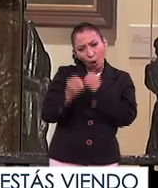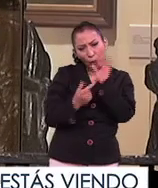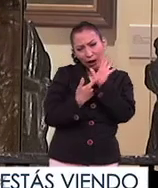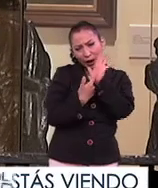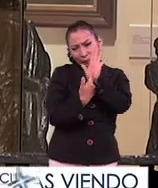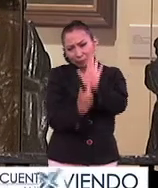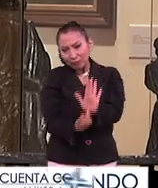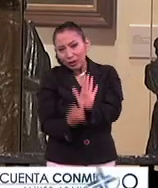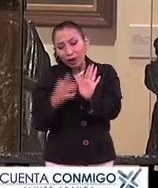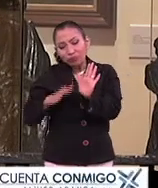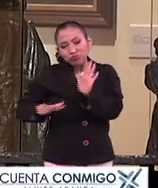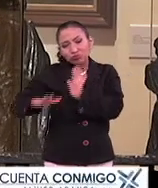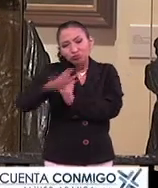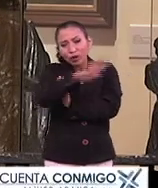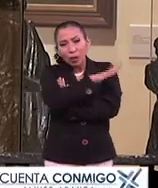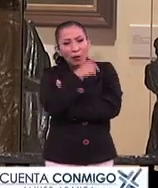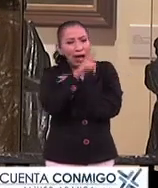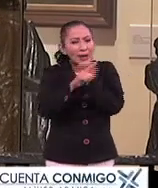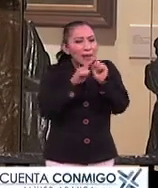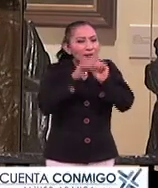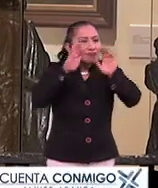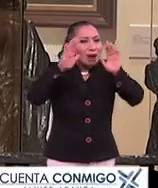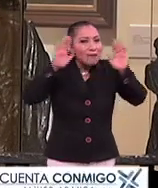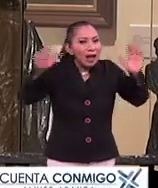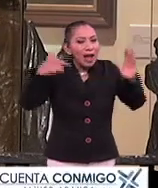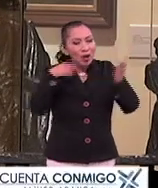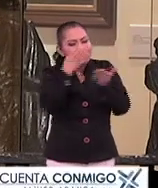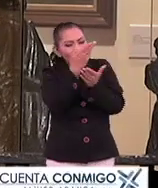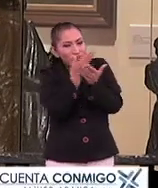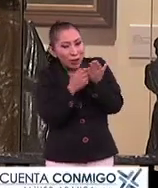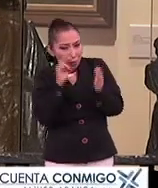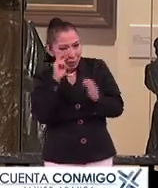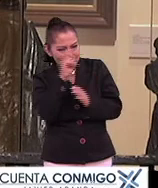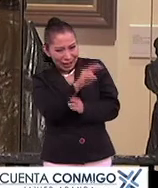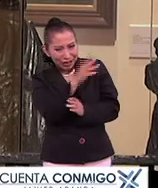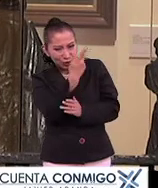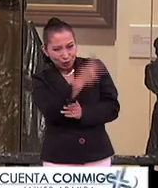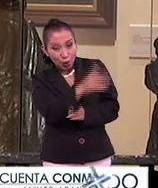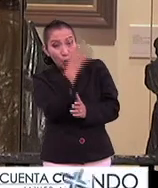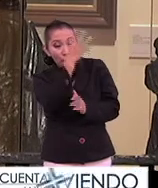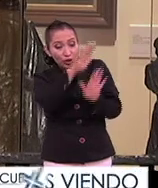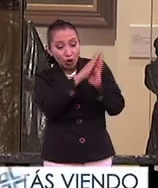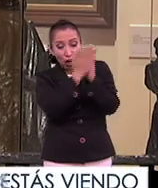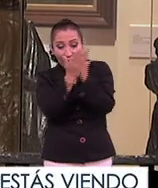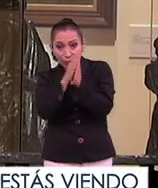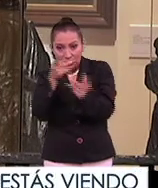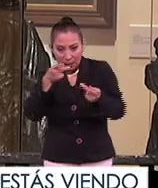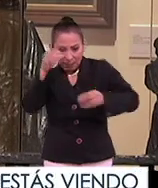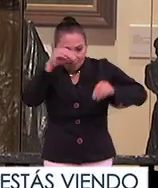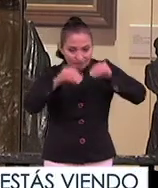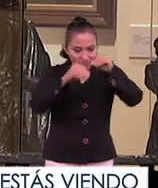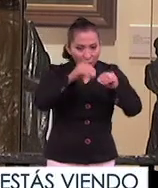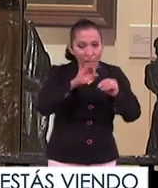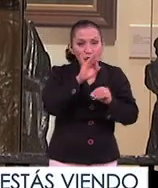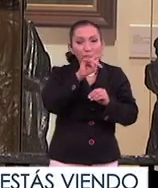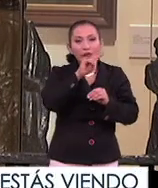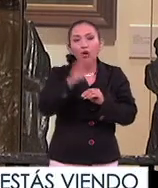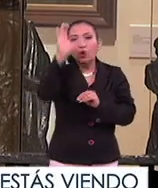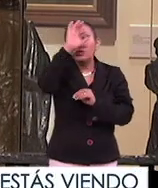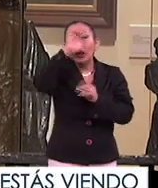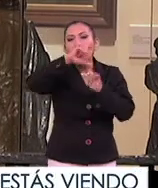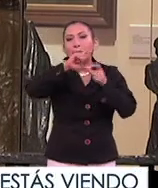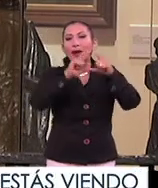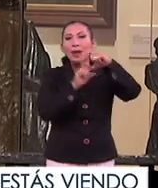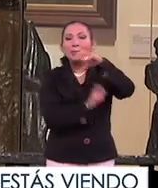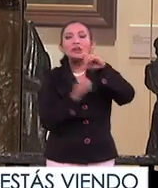obra, habitada por una fauna fantástica y lúbrica, como podemos apreciar en los 4 tomos preparados por Fomento Cultural